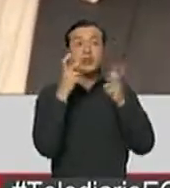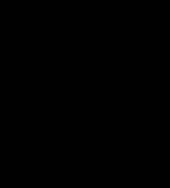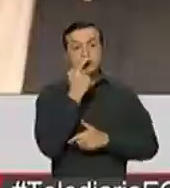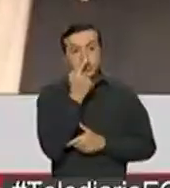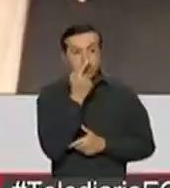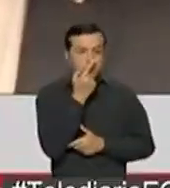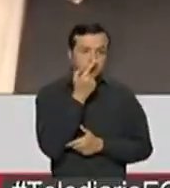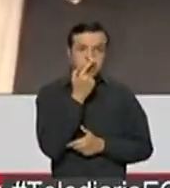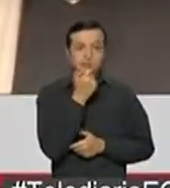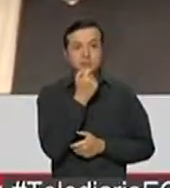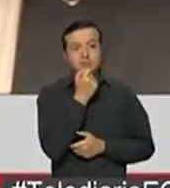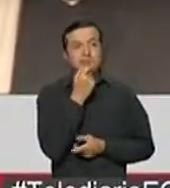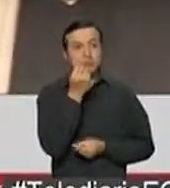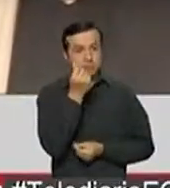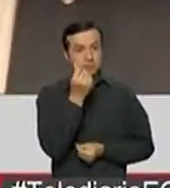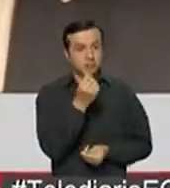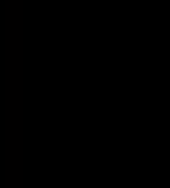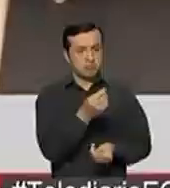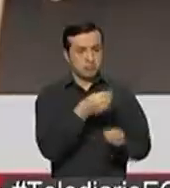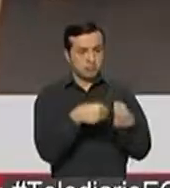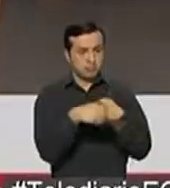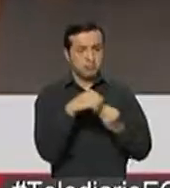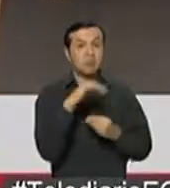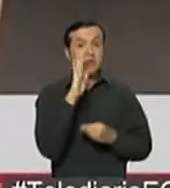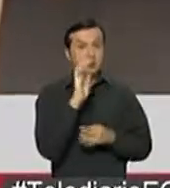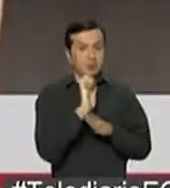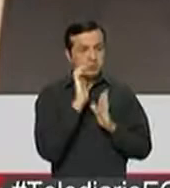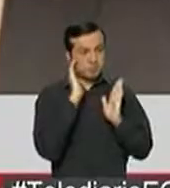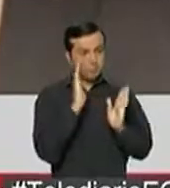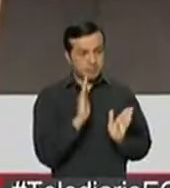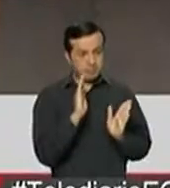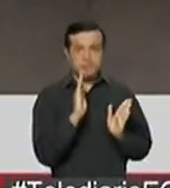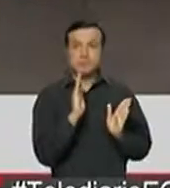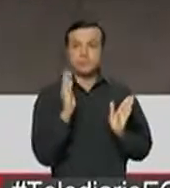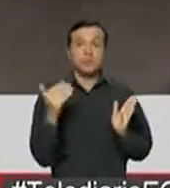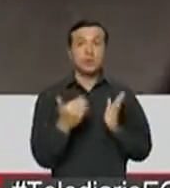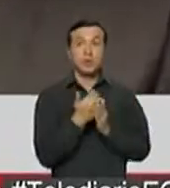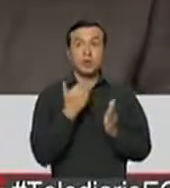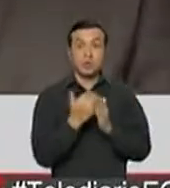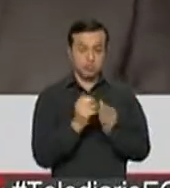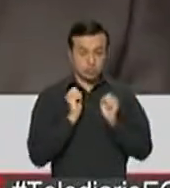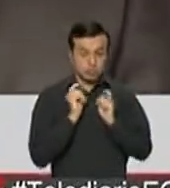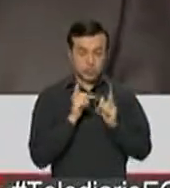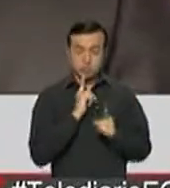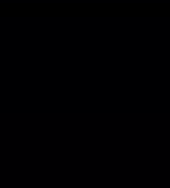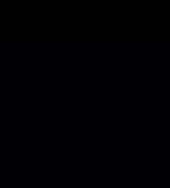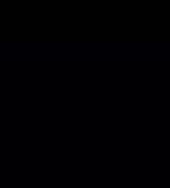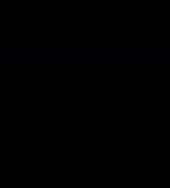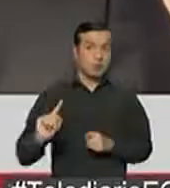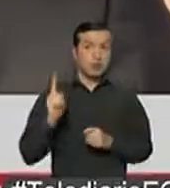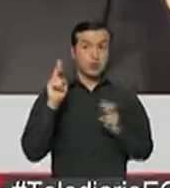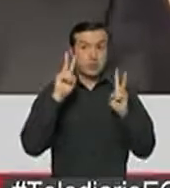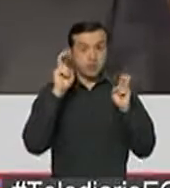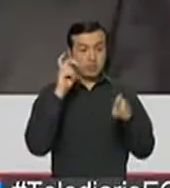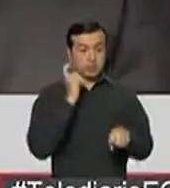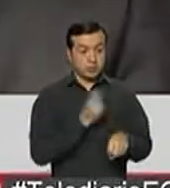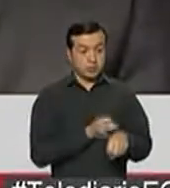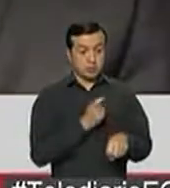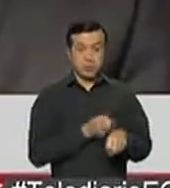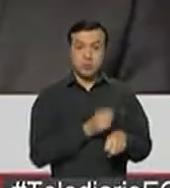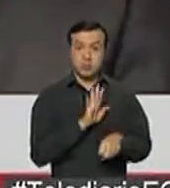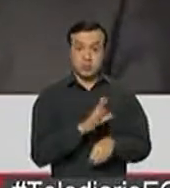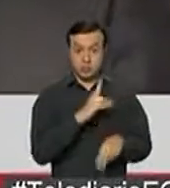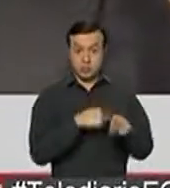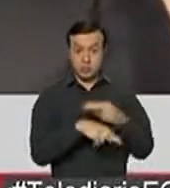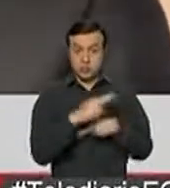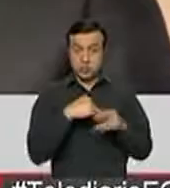en invertir en el Ecuador, en crear oportunidades, no solamente en temas específicos de sus negocios,